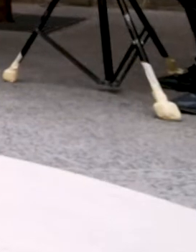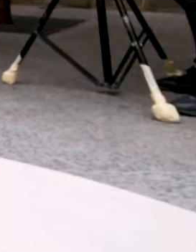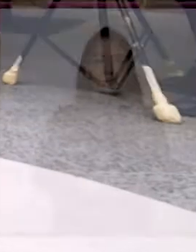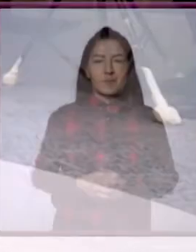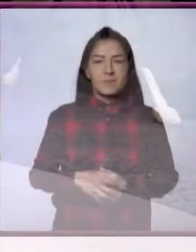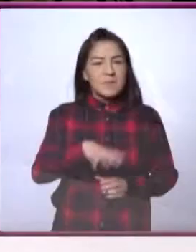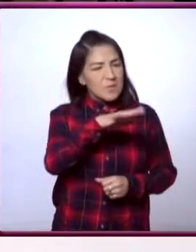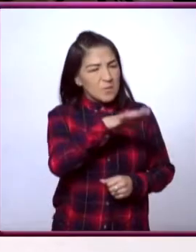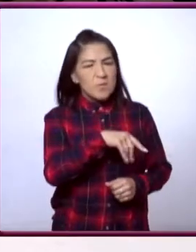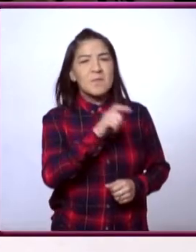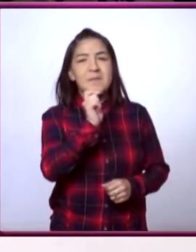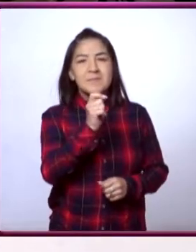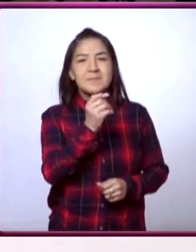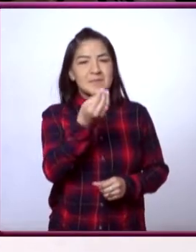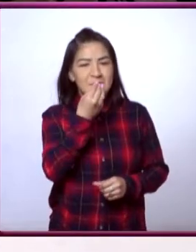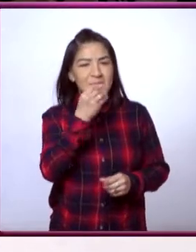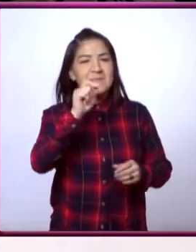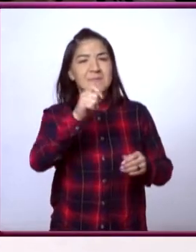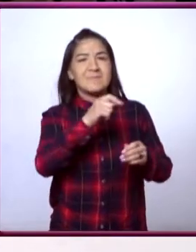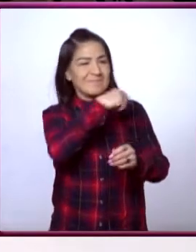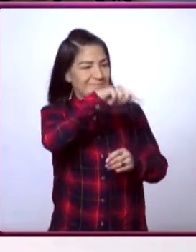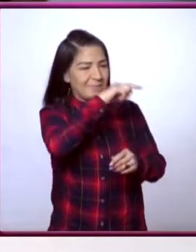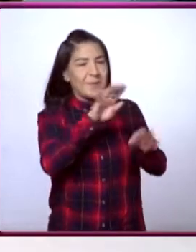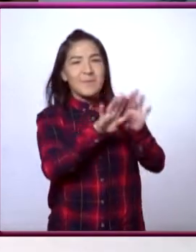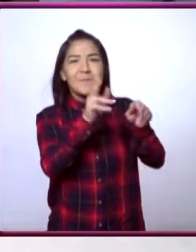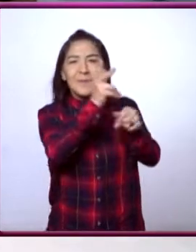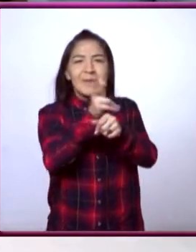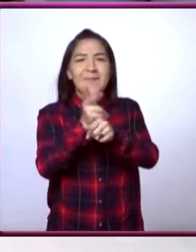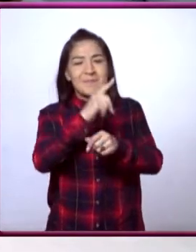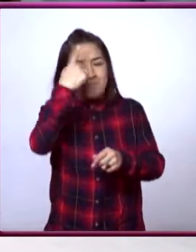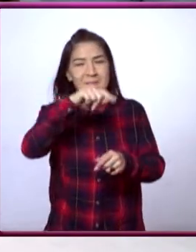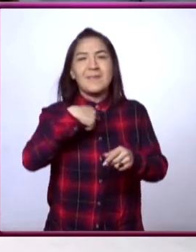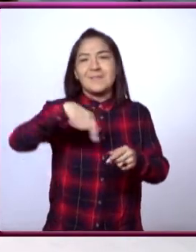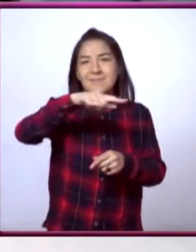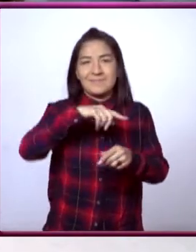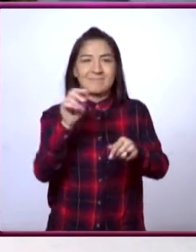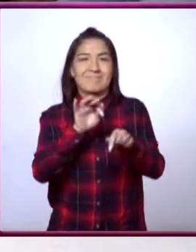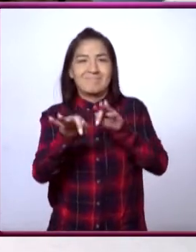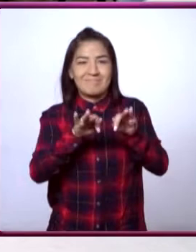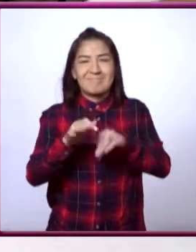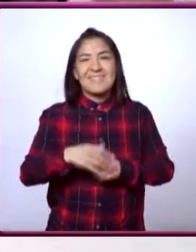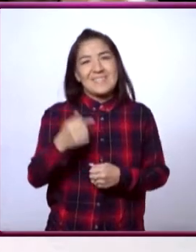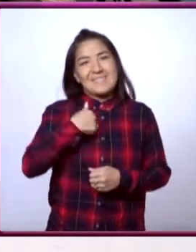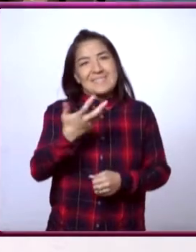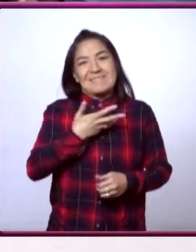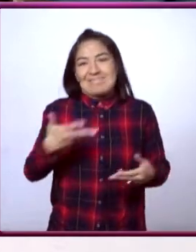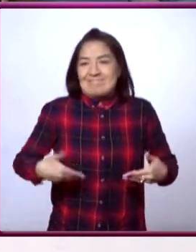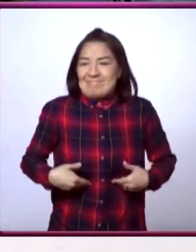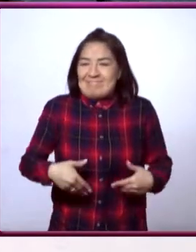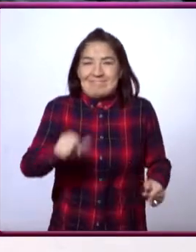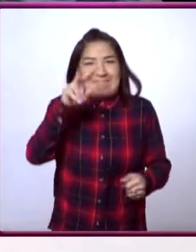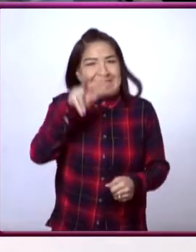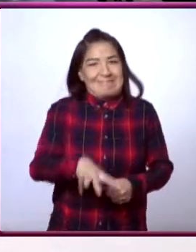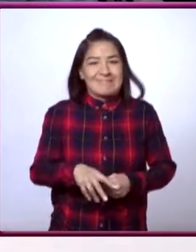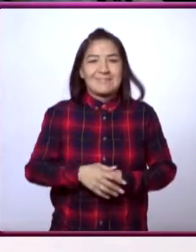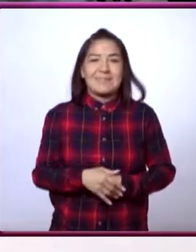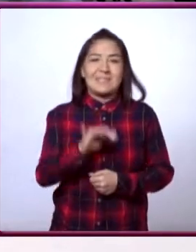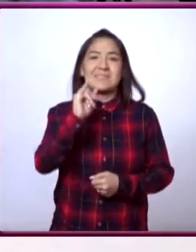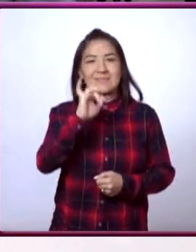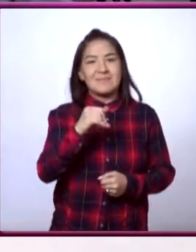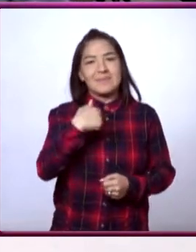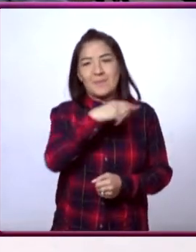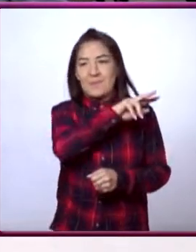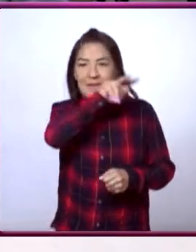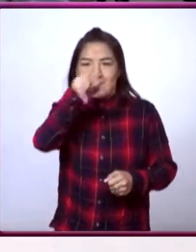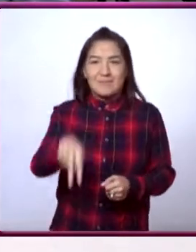Oye, ¿y si comemos algo en lo que terminan de montar todo para grabar? Muy bien. Oh, es que ya tengo mucha hambre, la verdad. Confirmo, salí corriendo de la casa